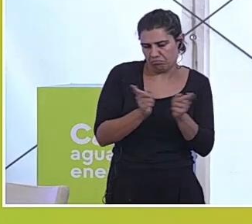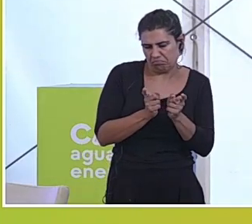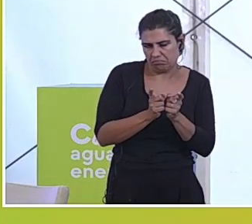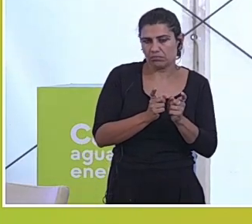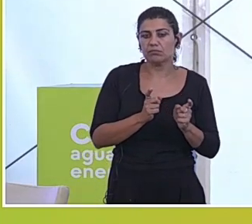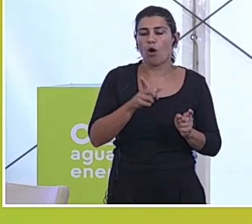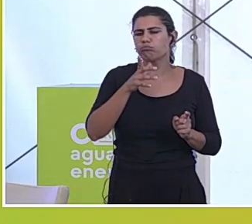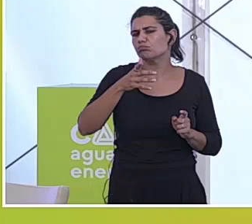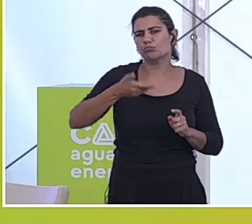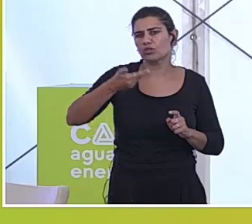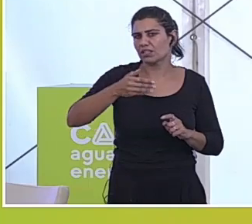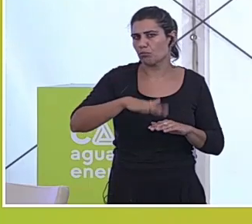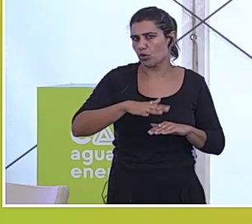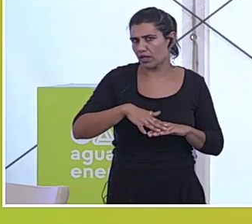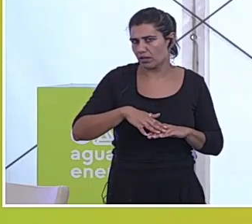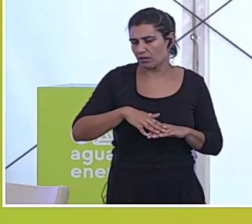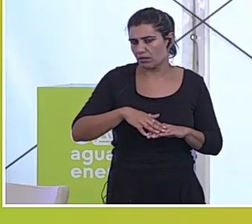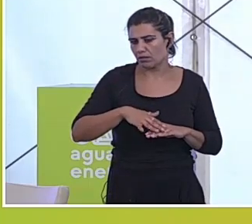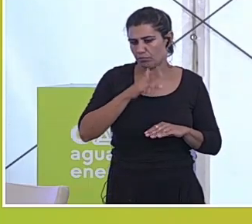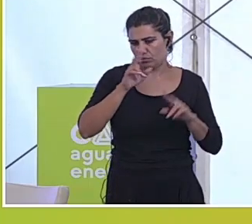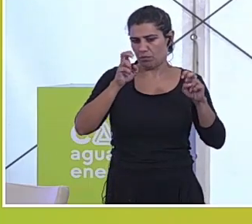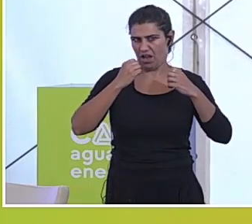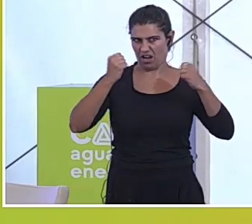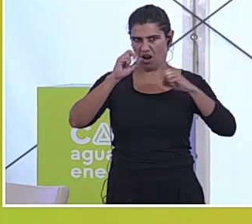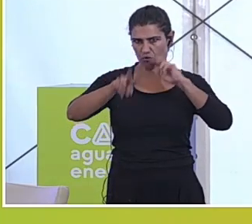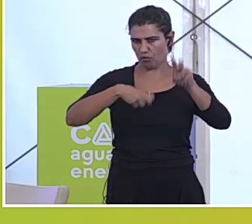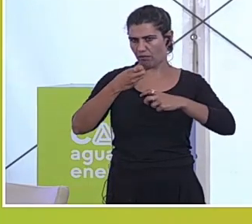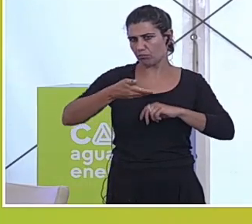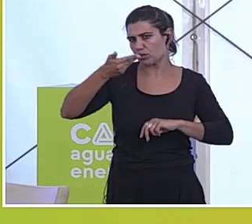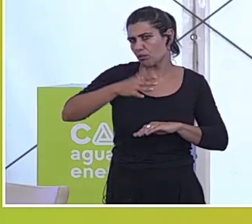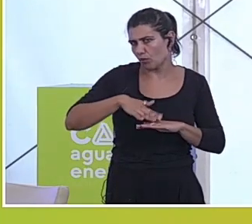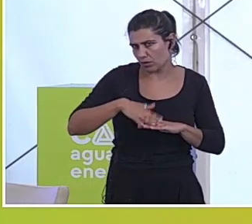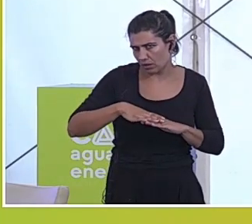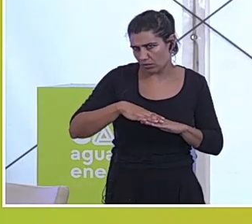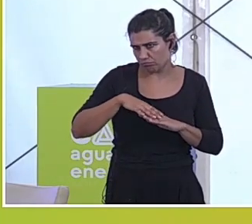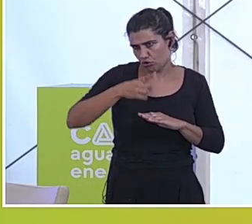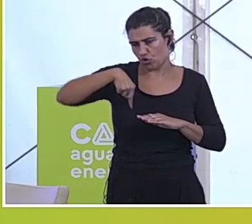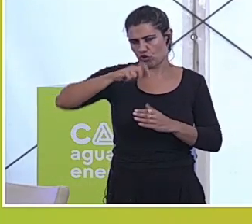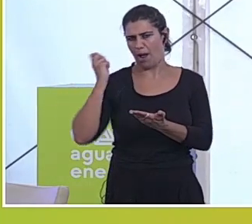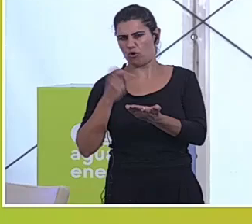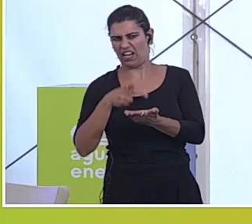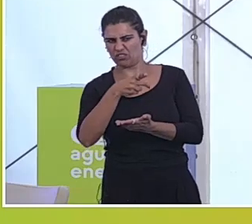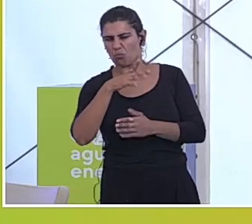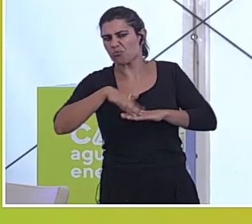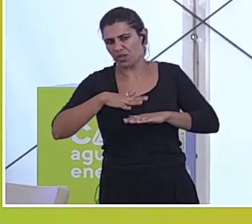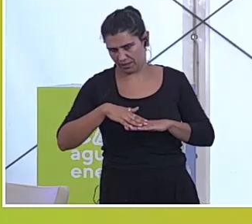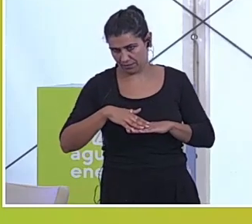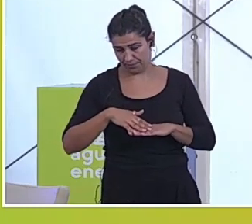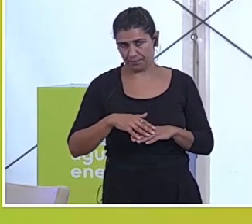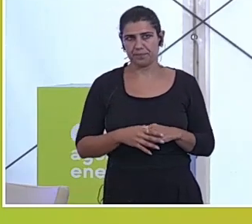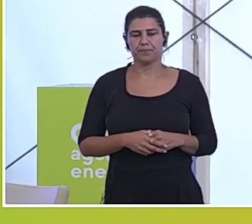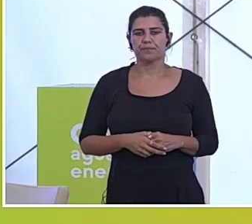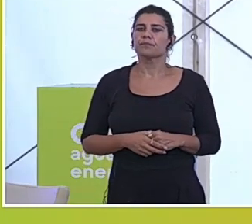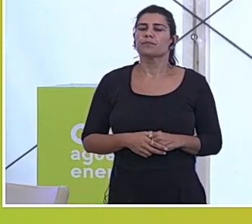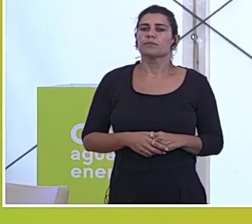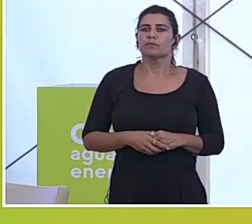Y esto también de la integración de la energía renovable, de por qué se debería apostar por este tipo de tecnologías, ¿no? Actualmente, como